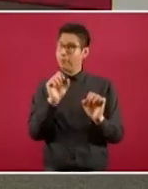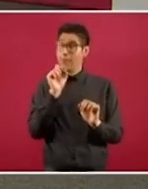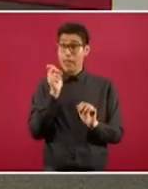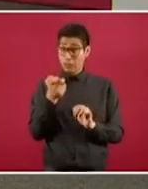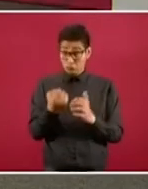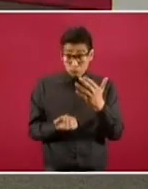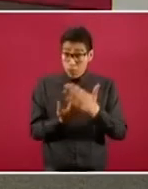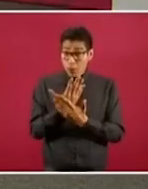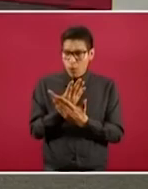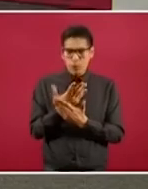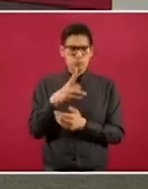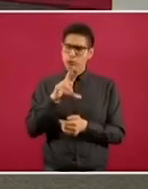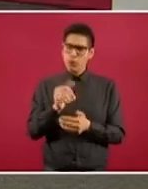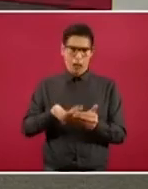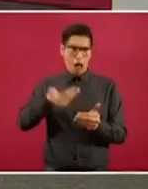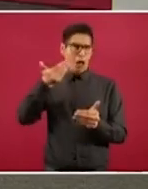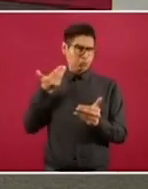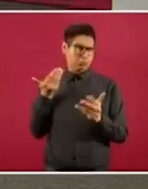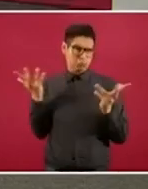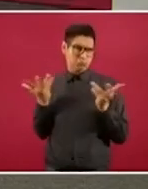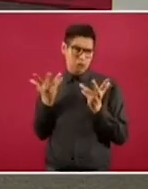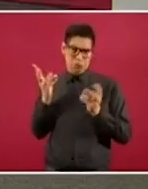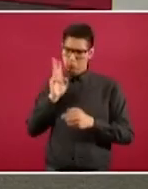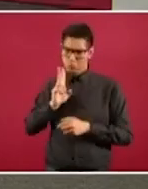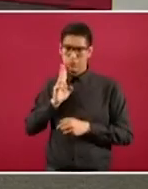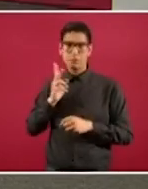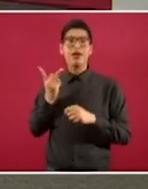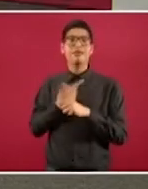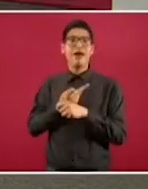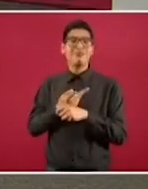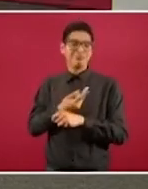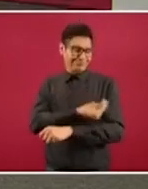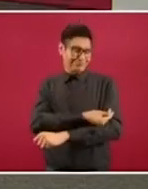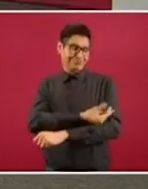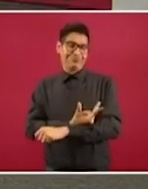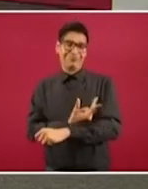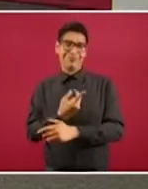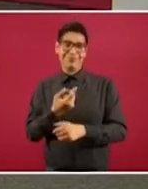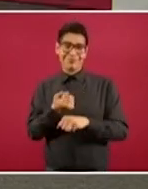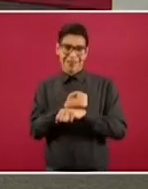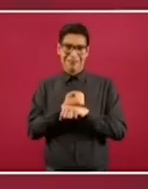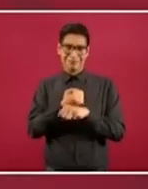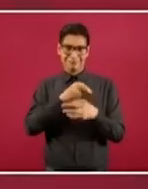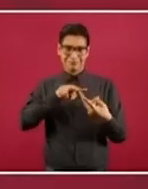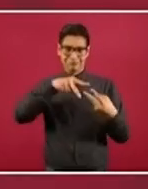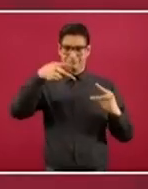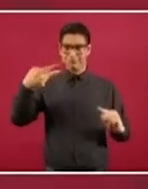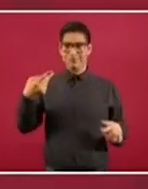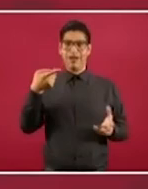utilizado antes en varias enfermedades, es extraer el plasma, plasma es